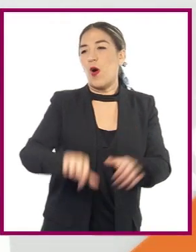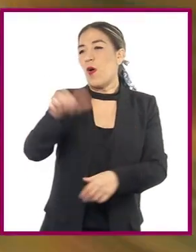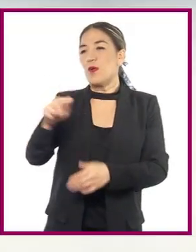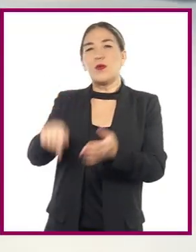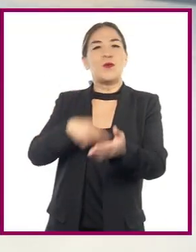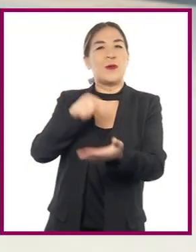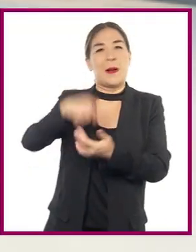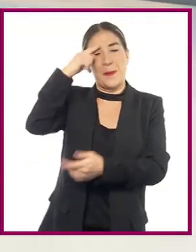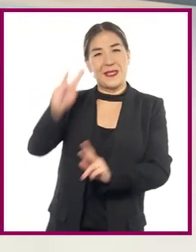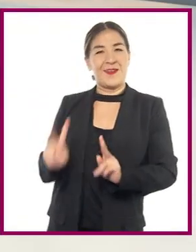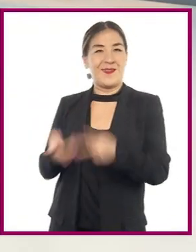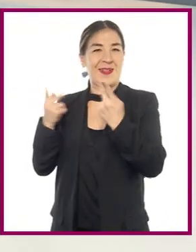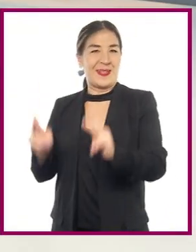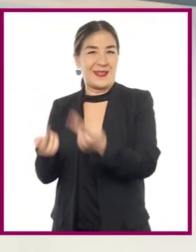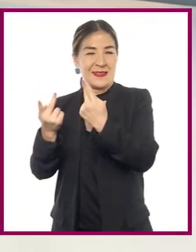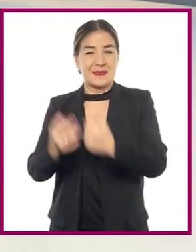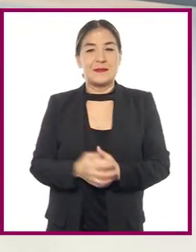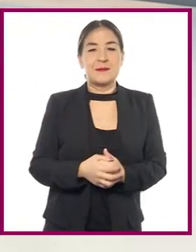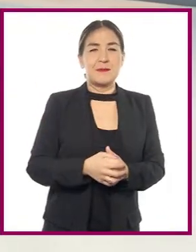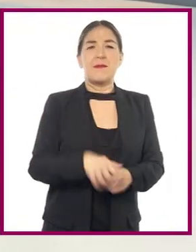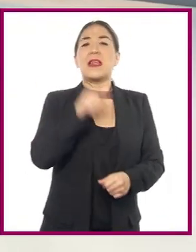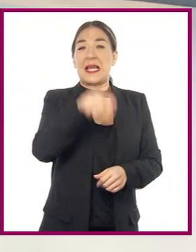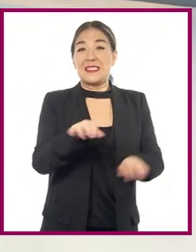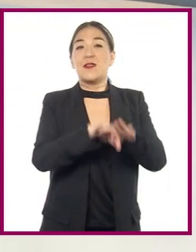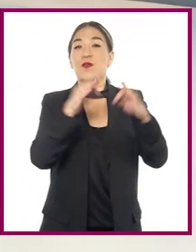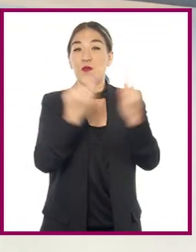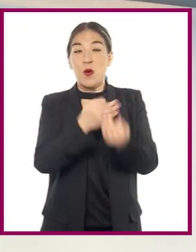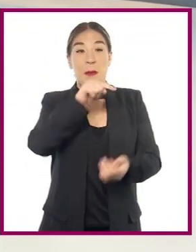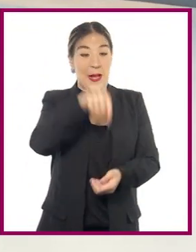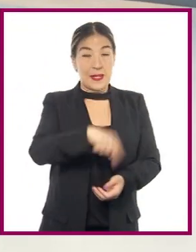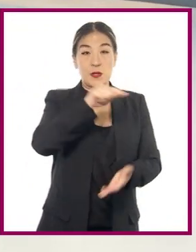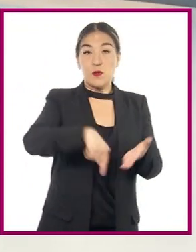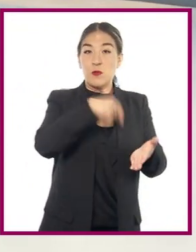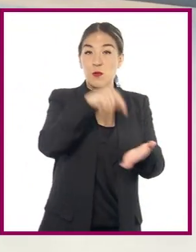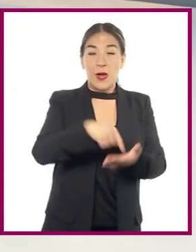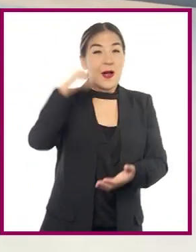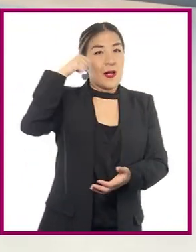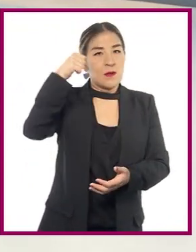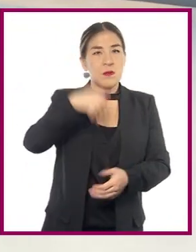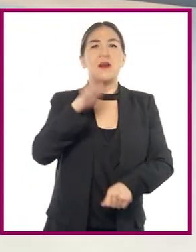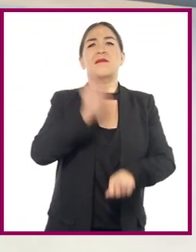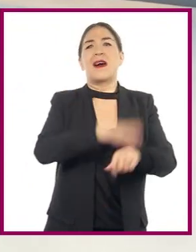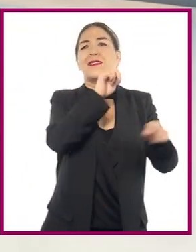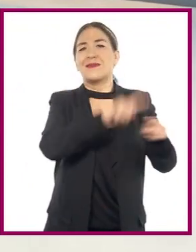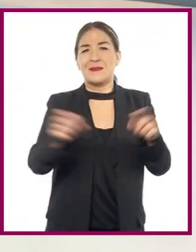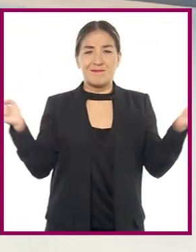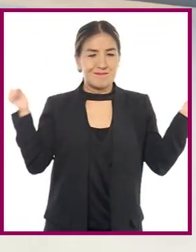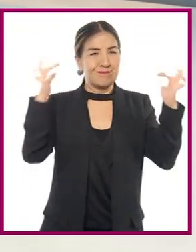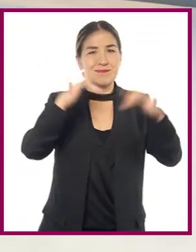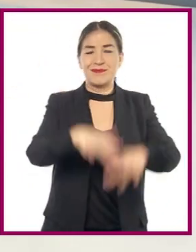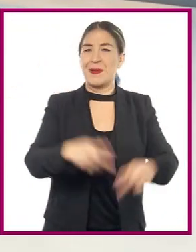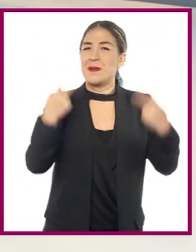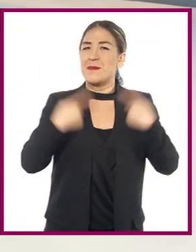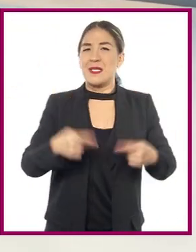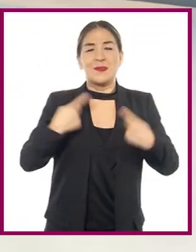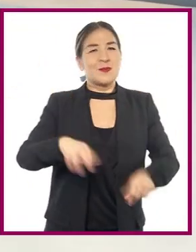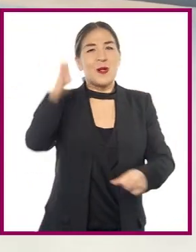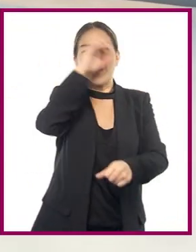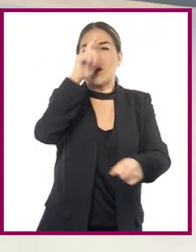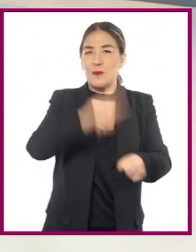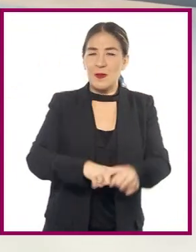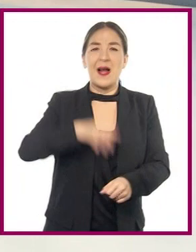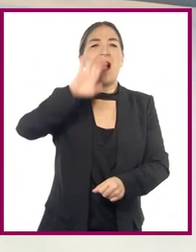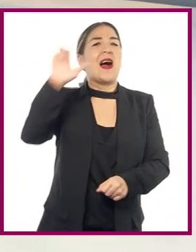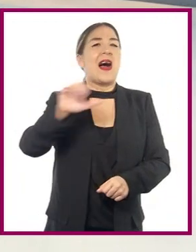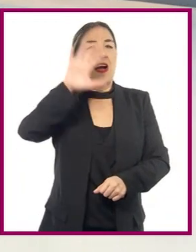virreinato. De esta manera, en Acapulco convergían diversidades culturales de todo tipo,